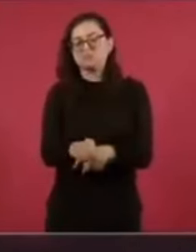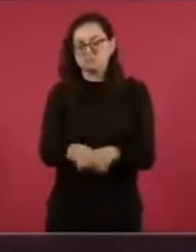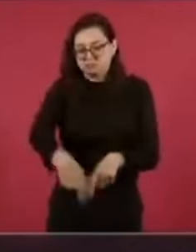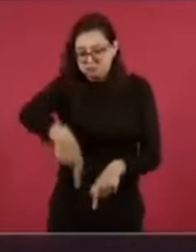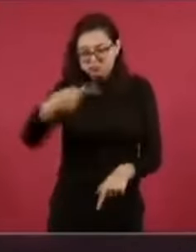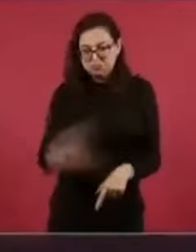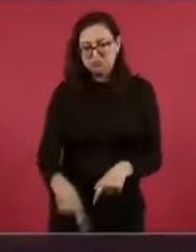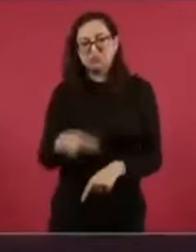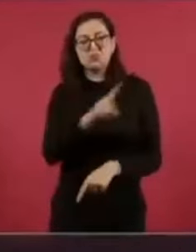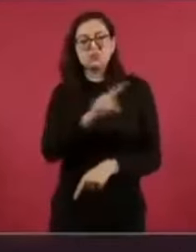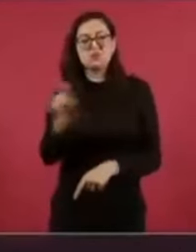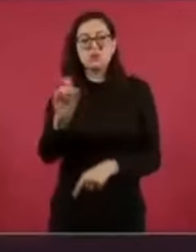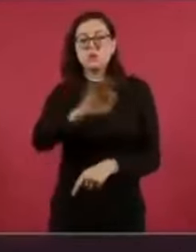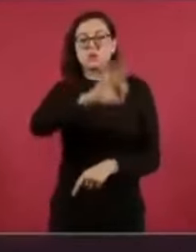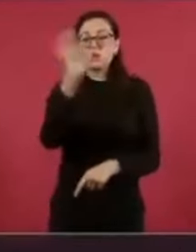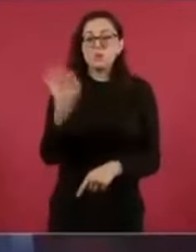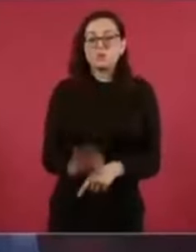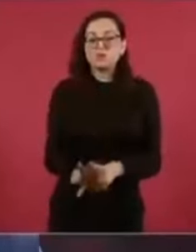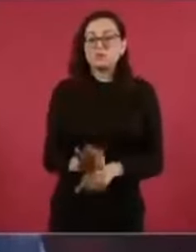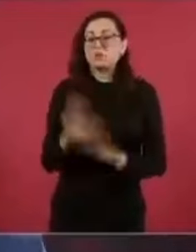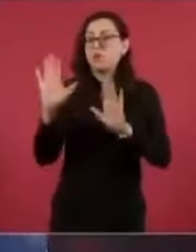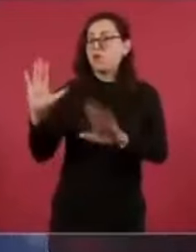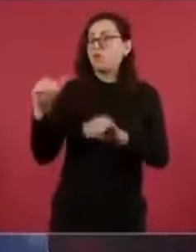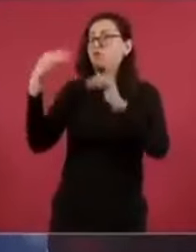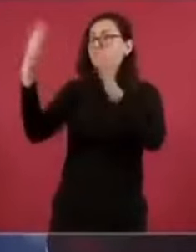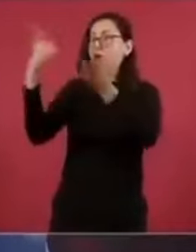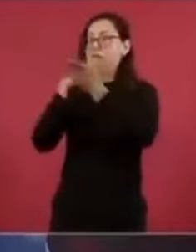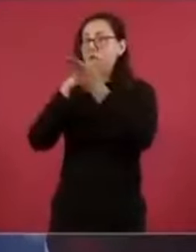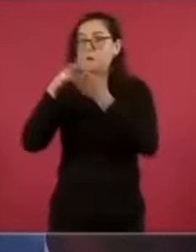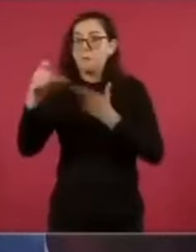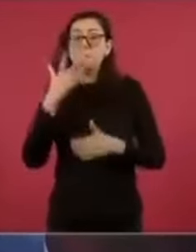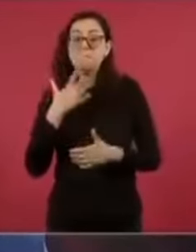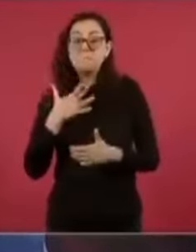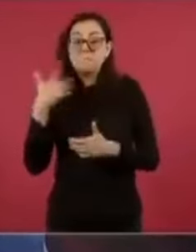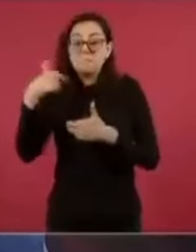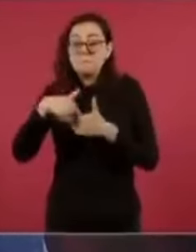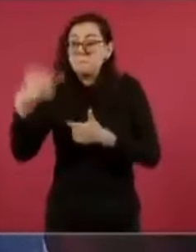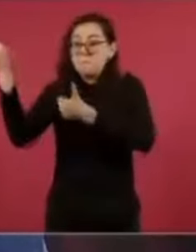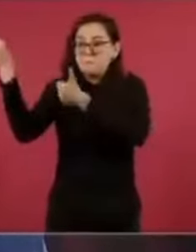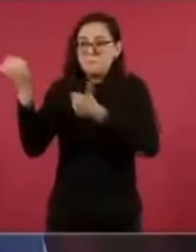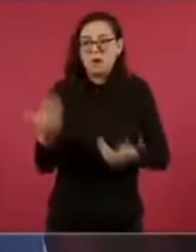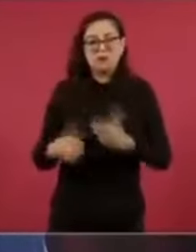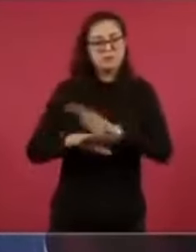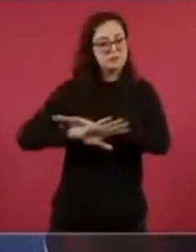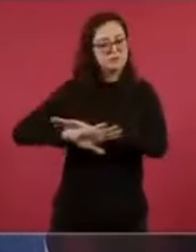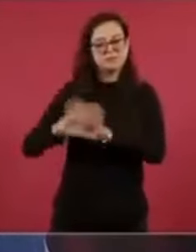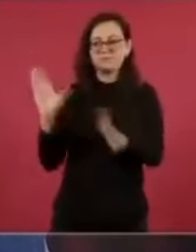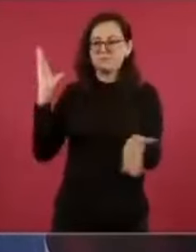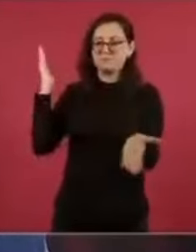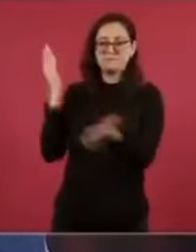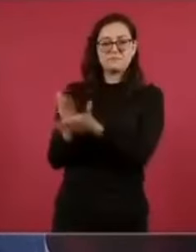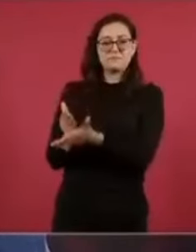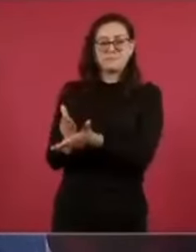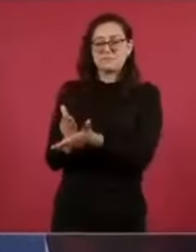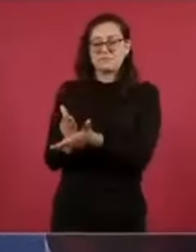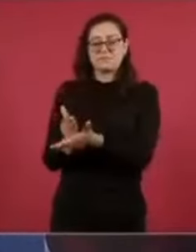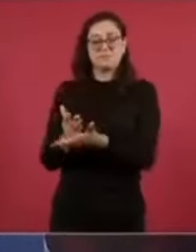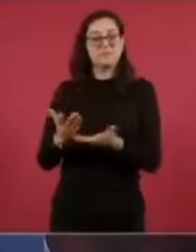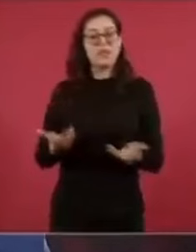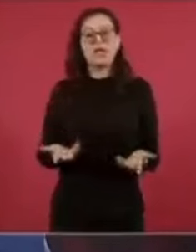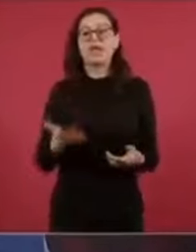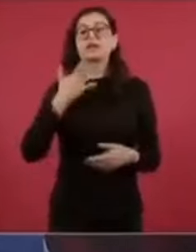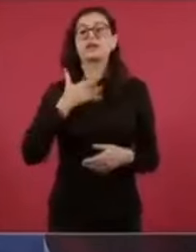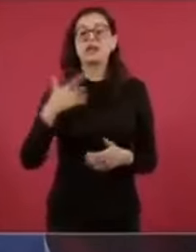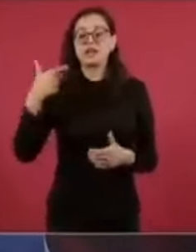75 de lo que consumimos en materia de gasolinas turb y diesel Es un logro significativo ya que